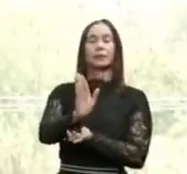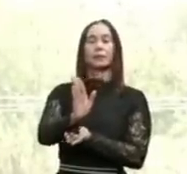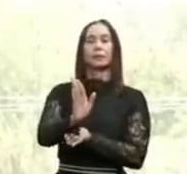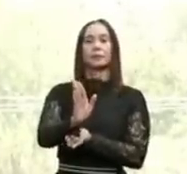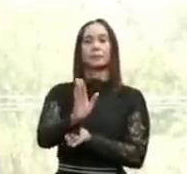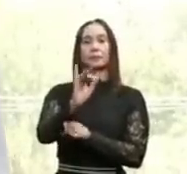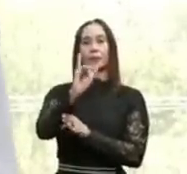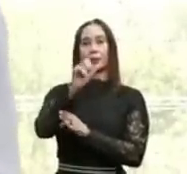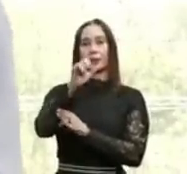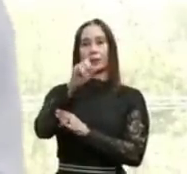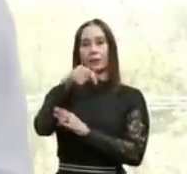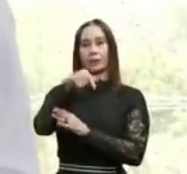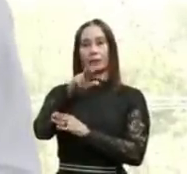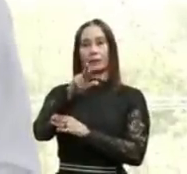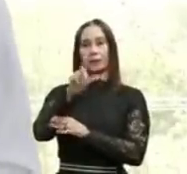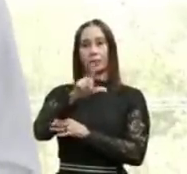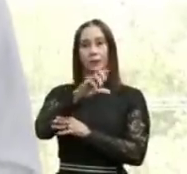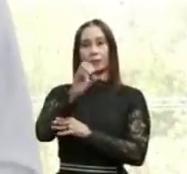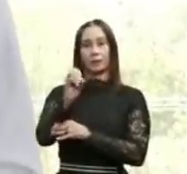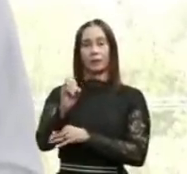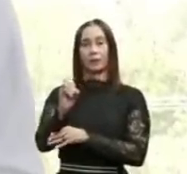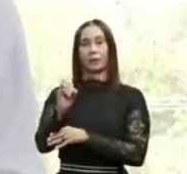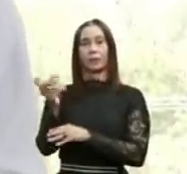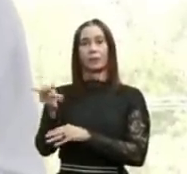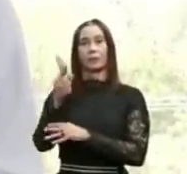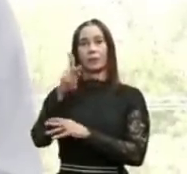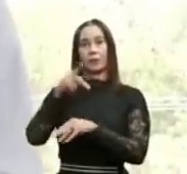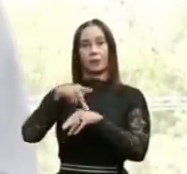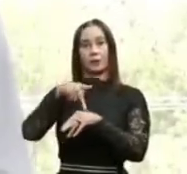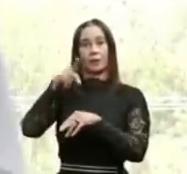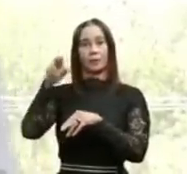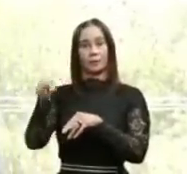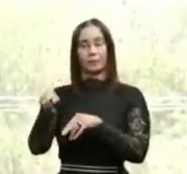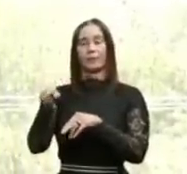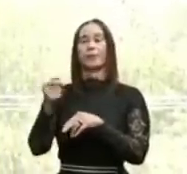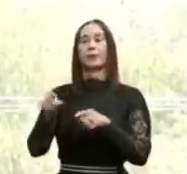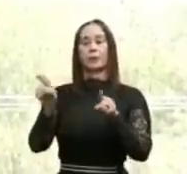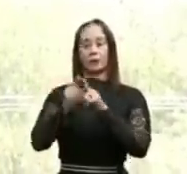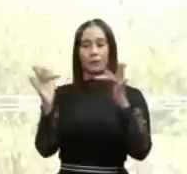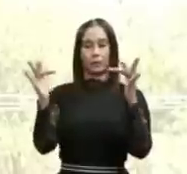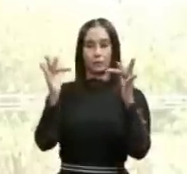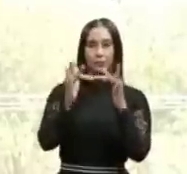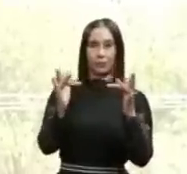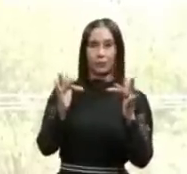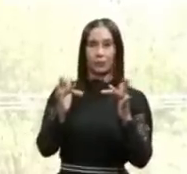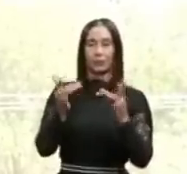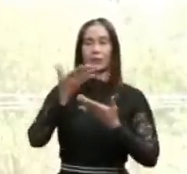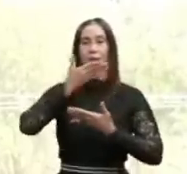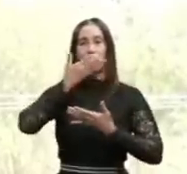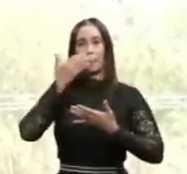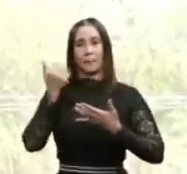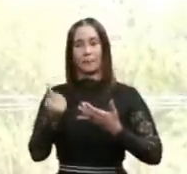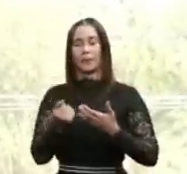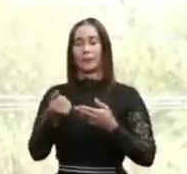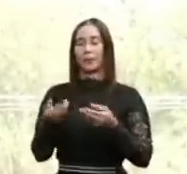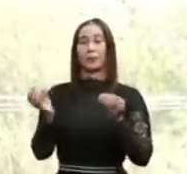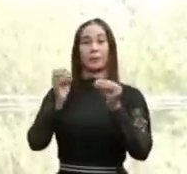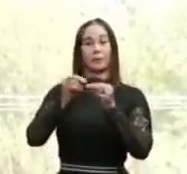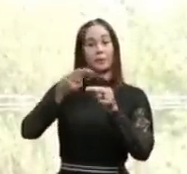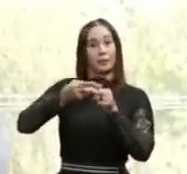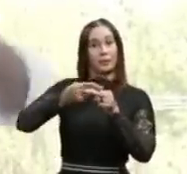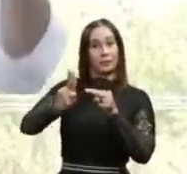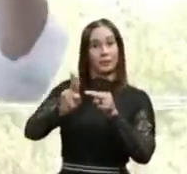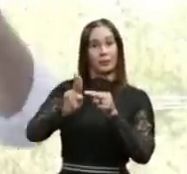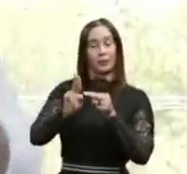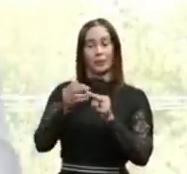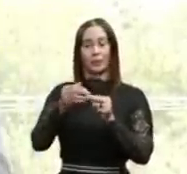en la carretera Enriquillo hasta Pedernales, para hacerla más eficiente y menos, con